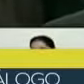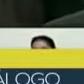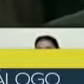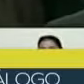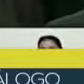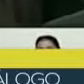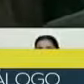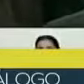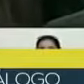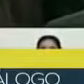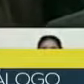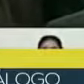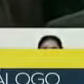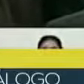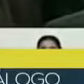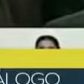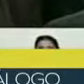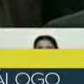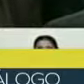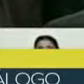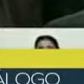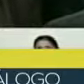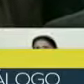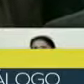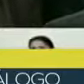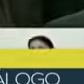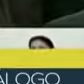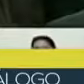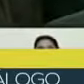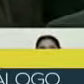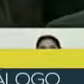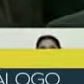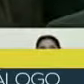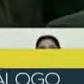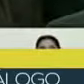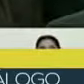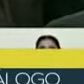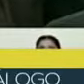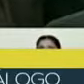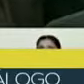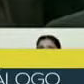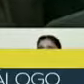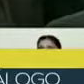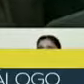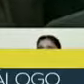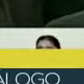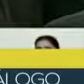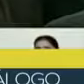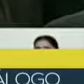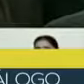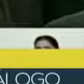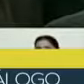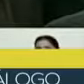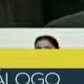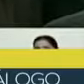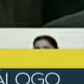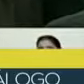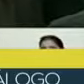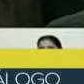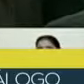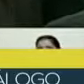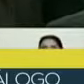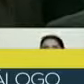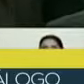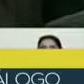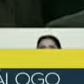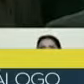me gustaría saber qué tipo de apoyo ofreció el presidente Putin en su llamada el otro día.